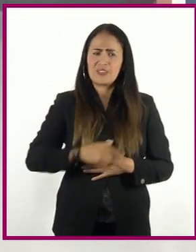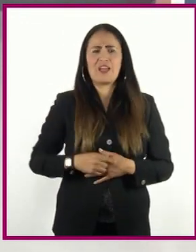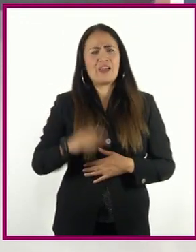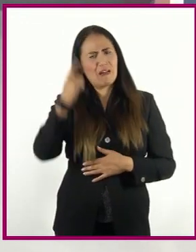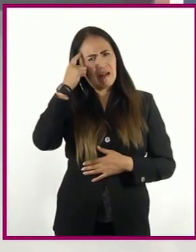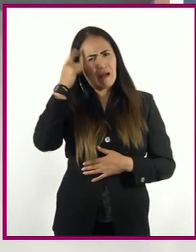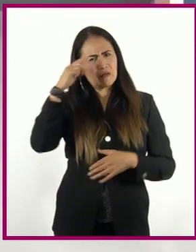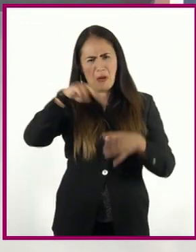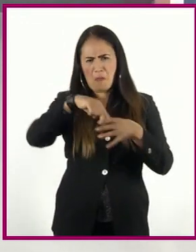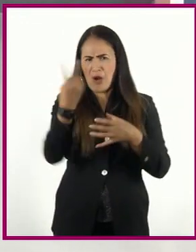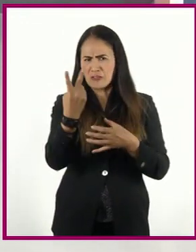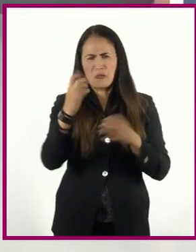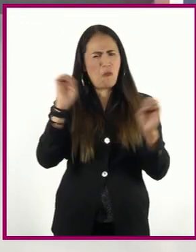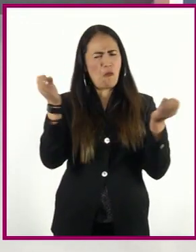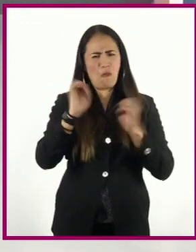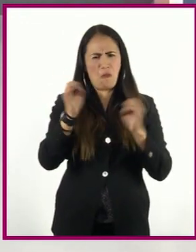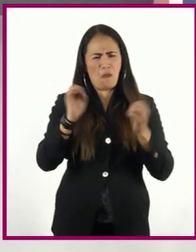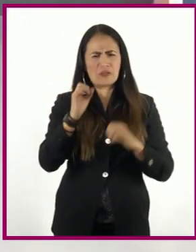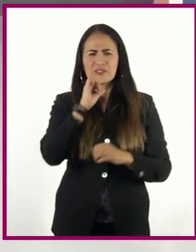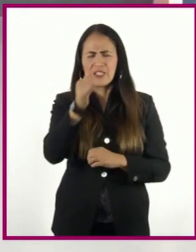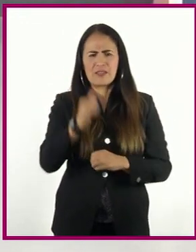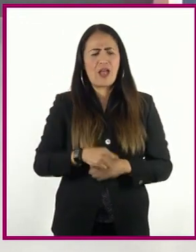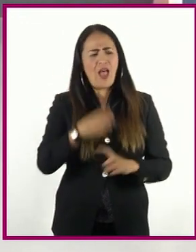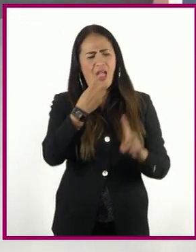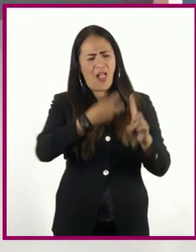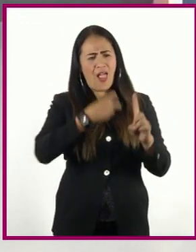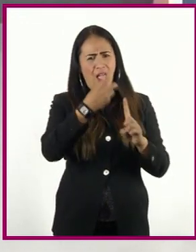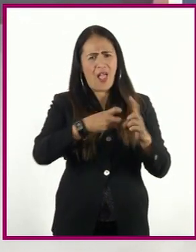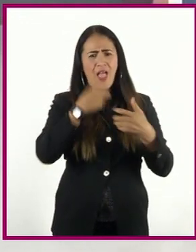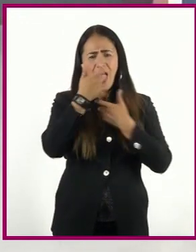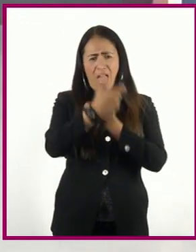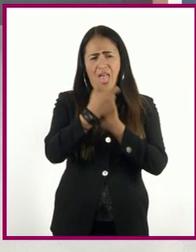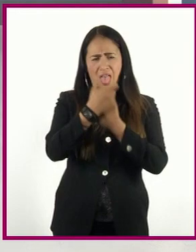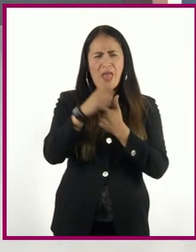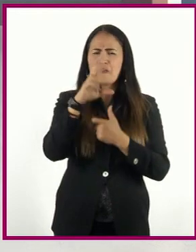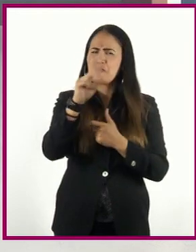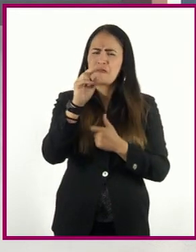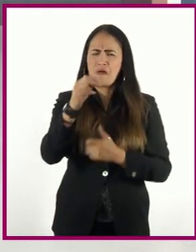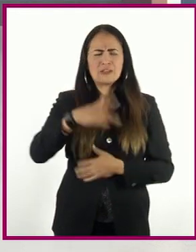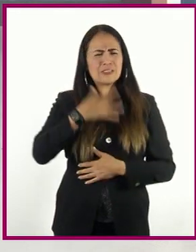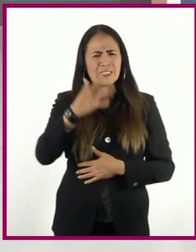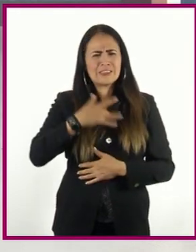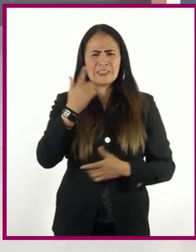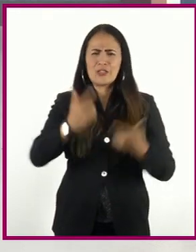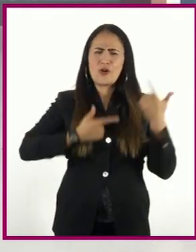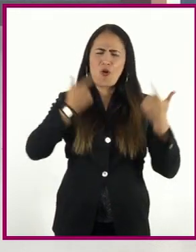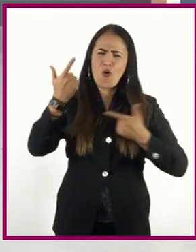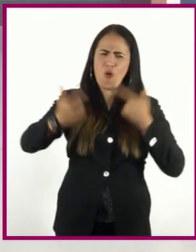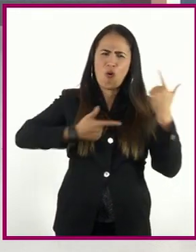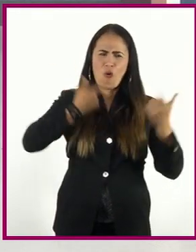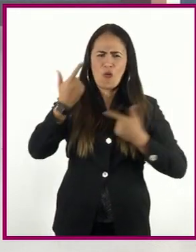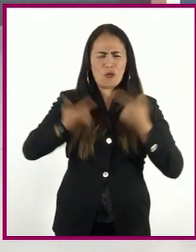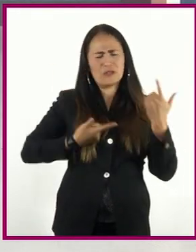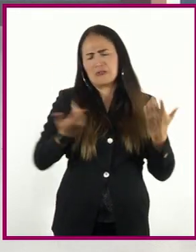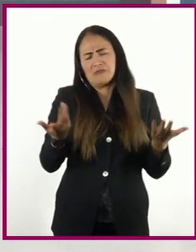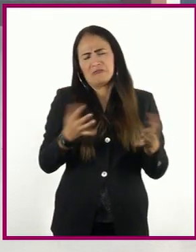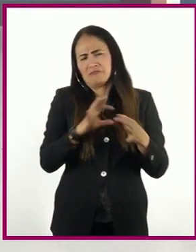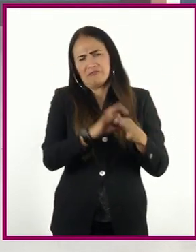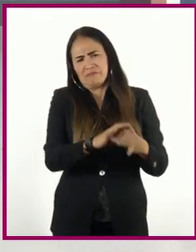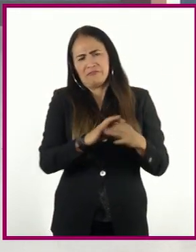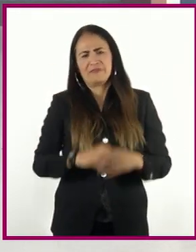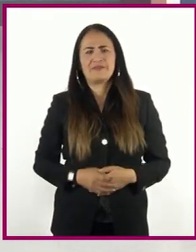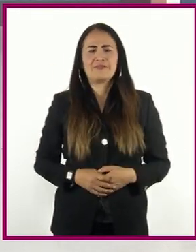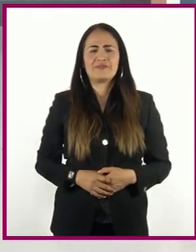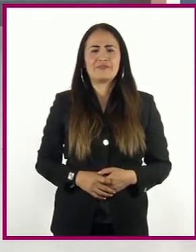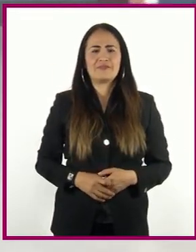seso, sin que se burle de todo, goza, en fin, goza a su modo, con ir